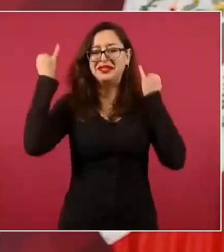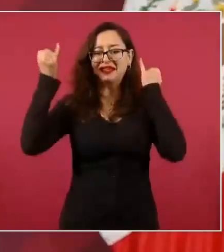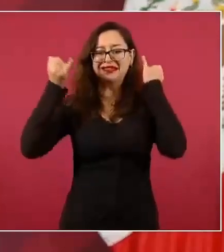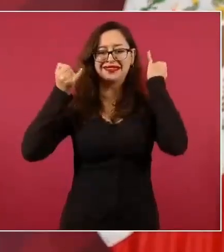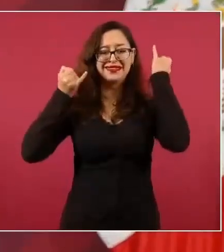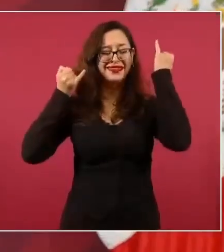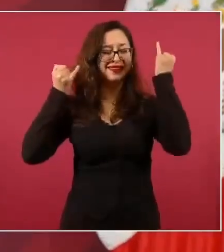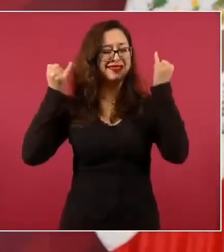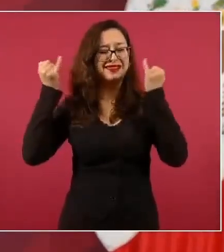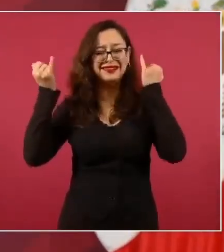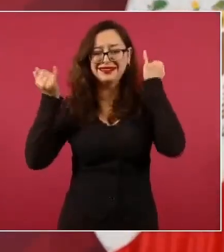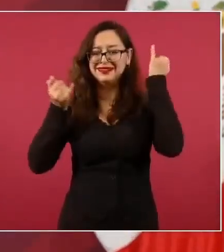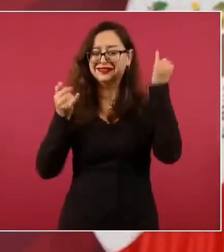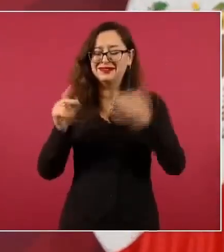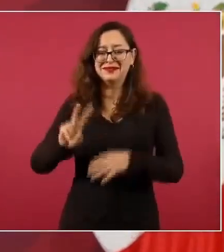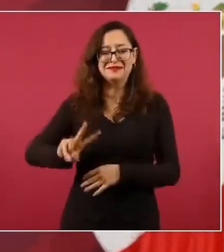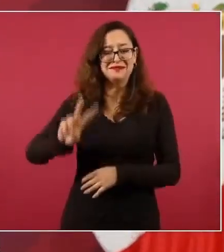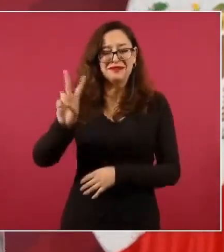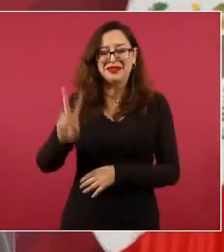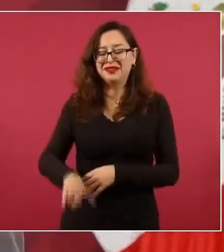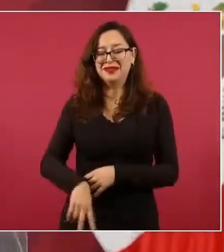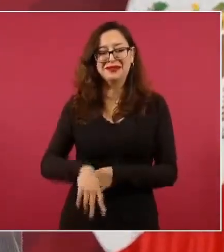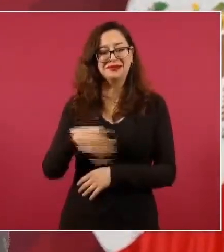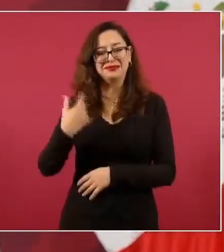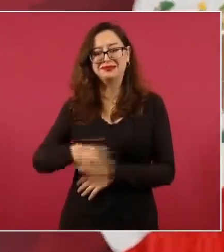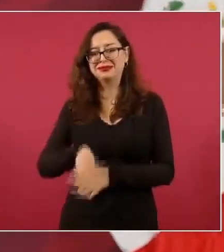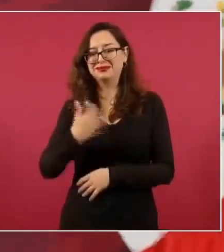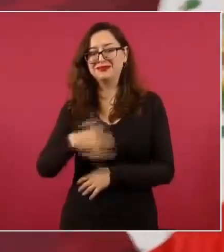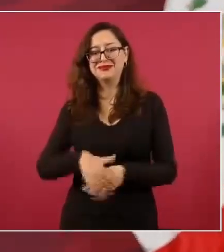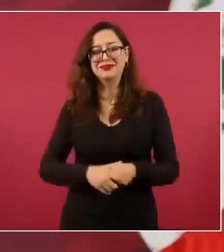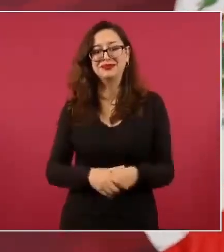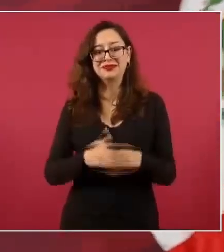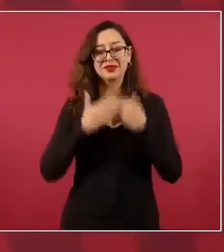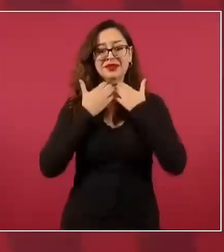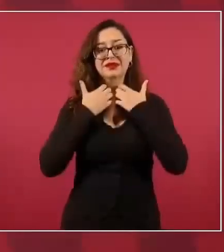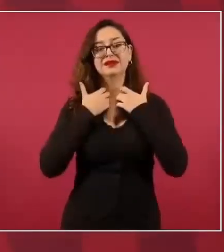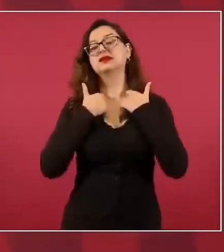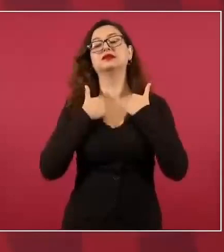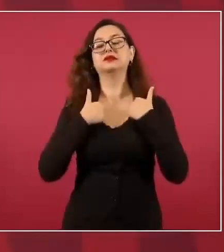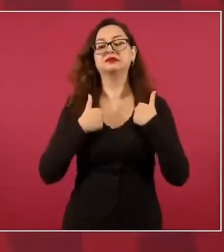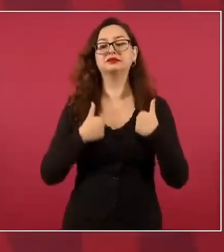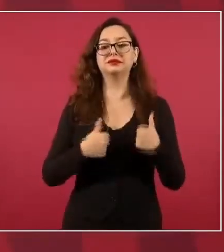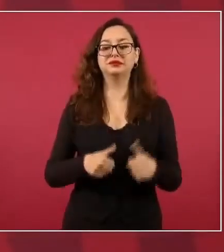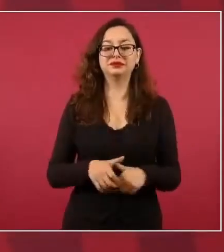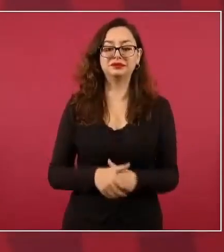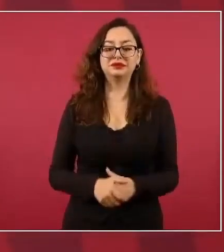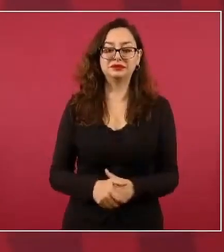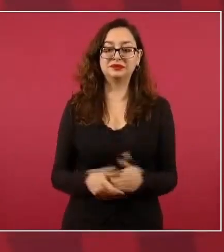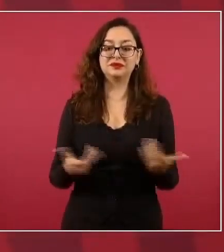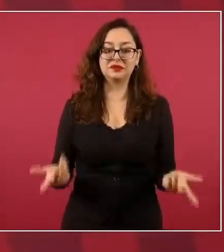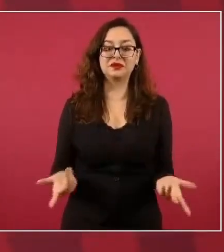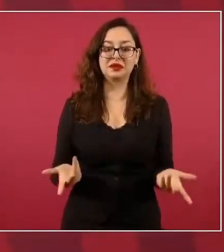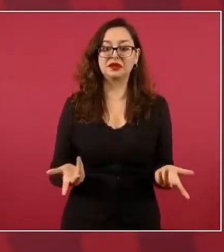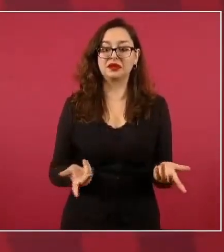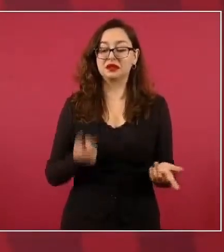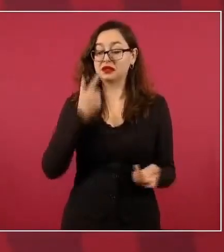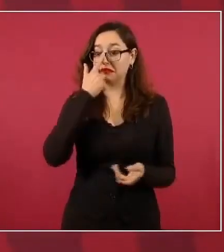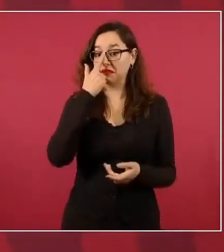que supuestamente van a venir van a dar nota, o sea, ustedes deberían de estar contentos.